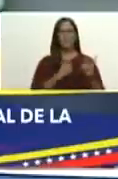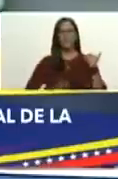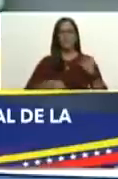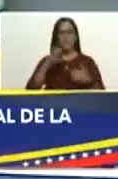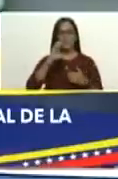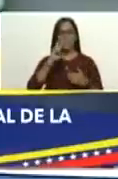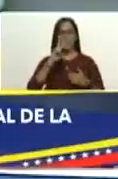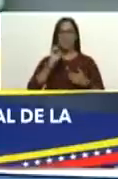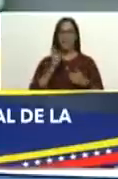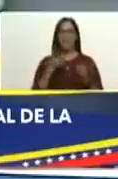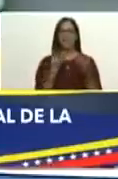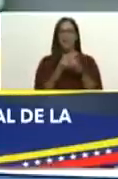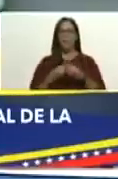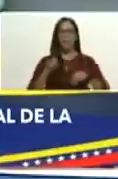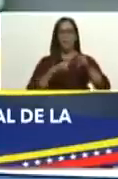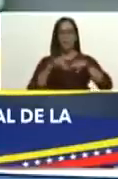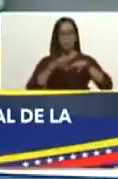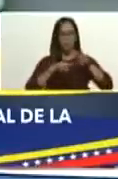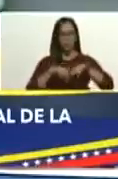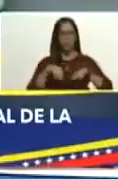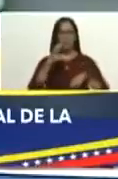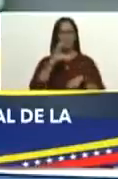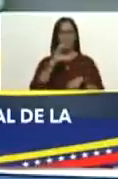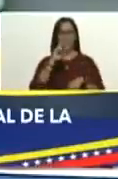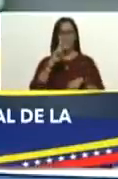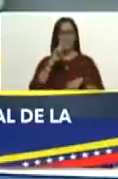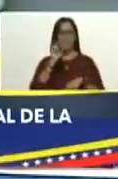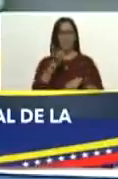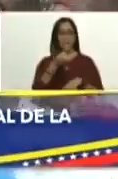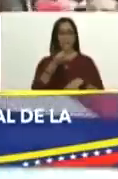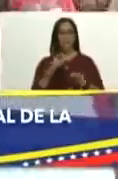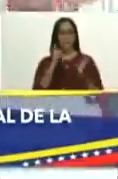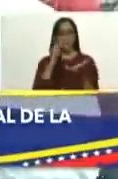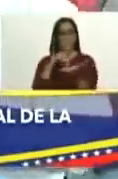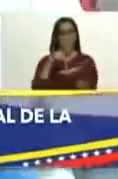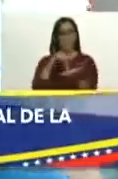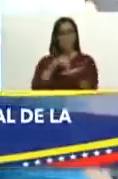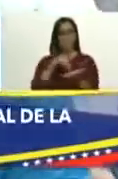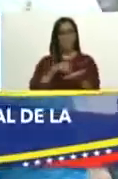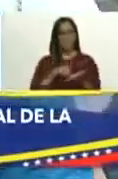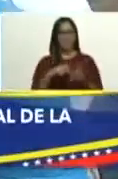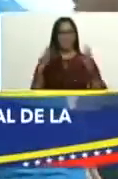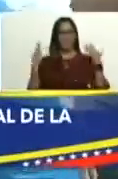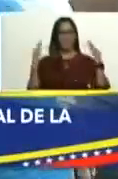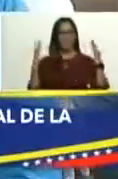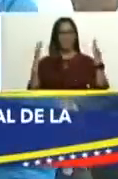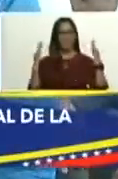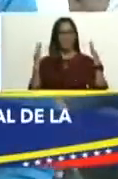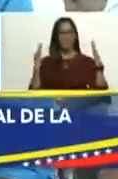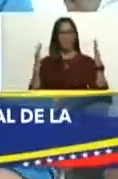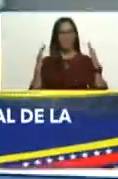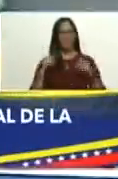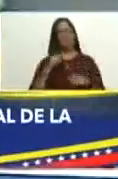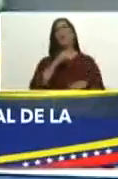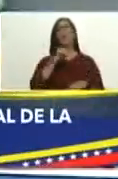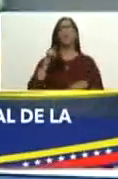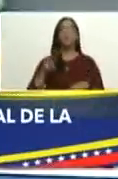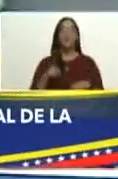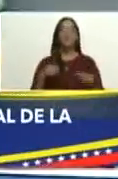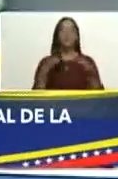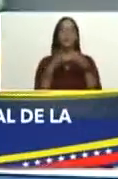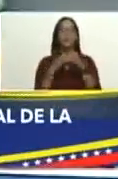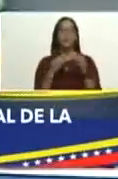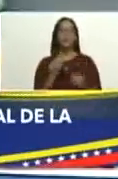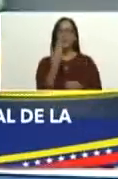Reestructuradora de la CBG, presente. Ustedes, compañeros, que están al frente de